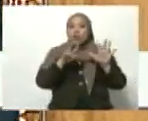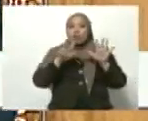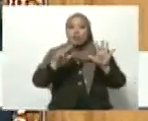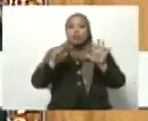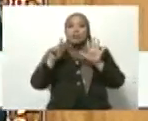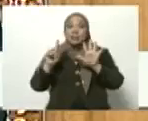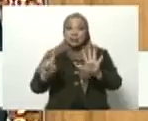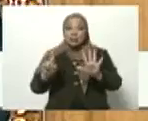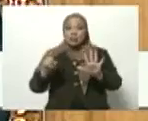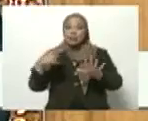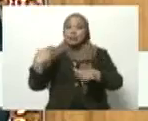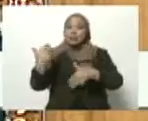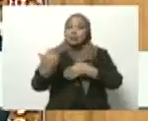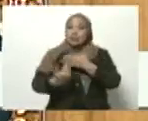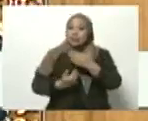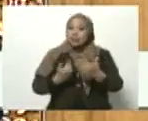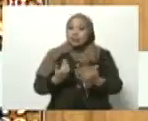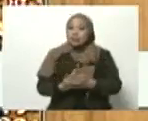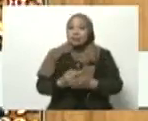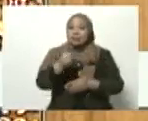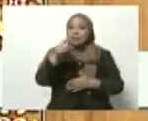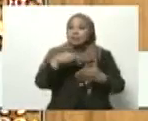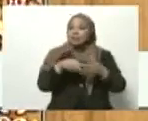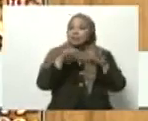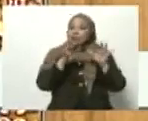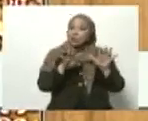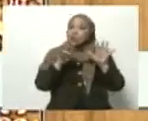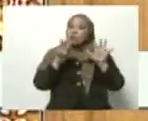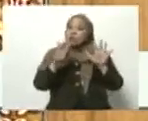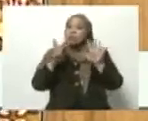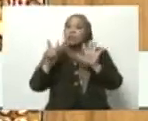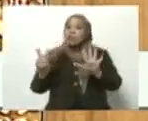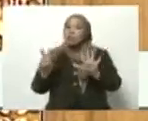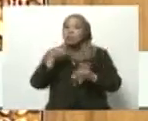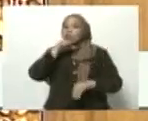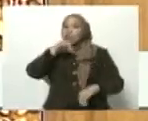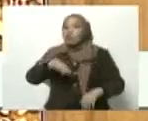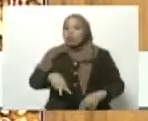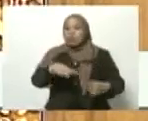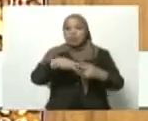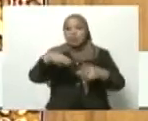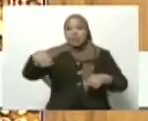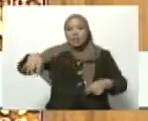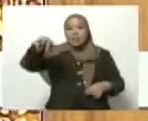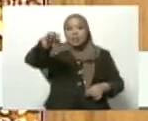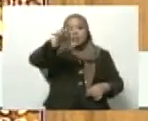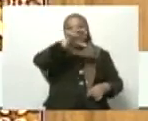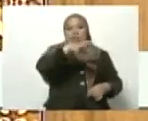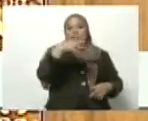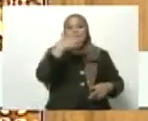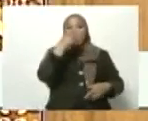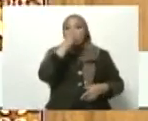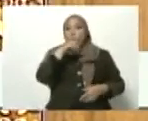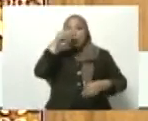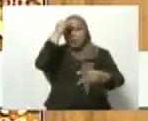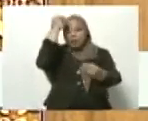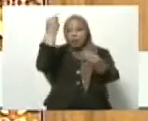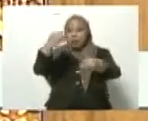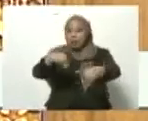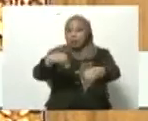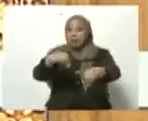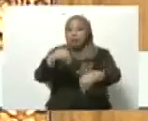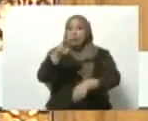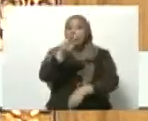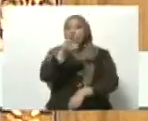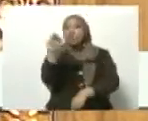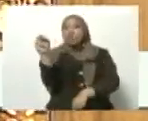1776, su constitución en 1787, es la historia del desconocimiento y violación de tratados y acuerdos. Más de 200 acuerdos se